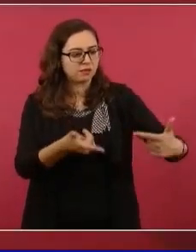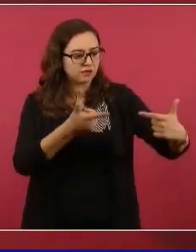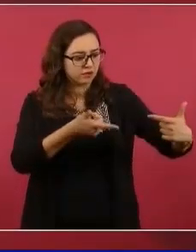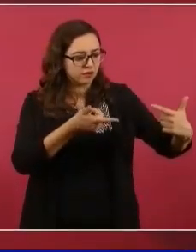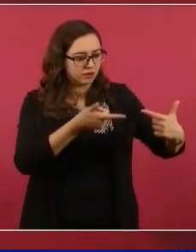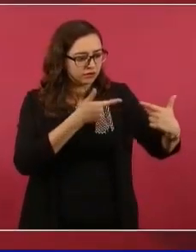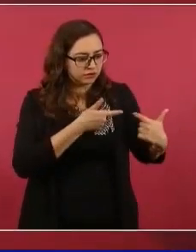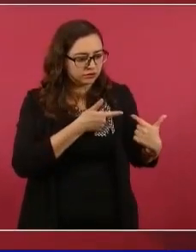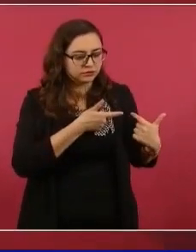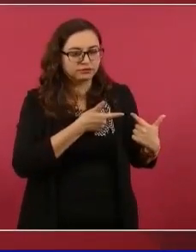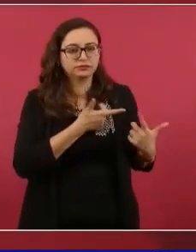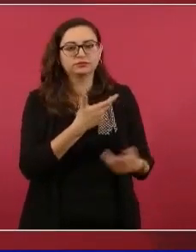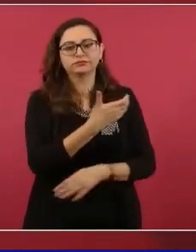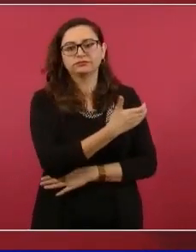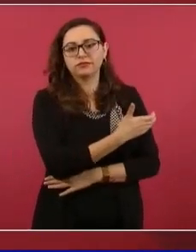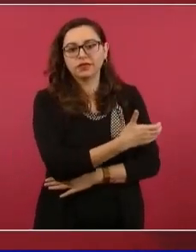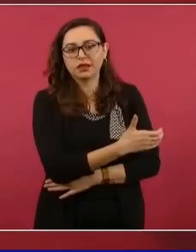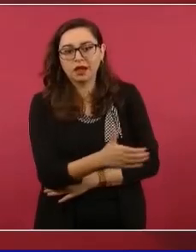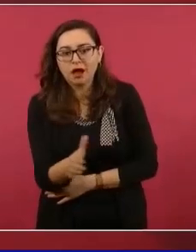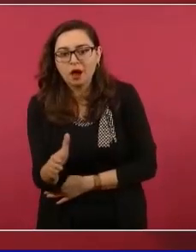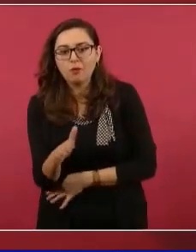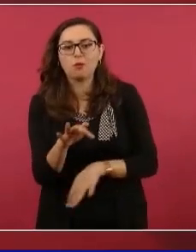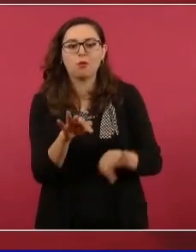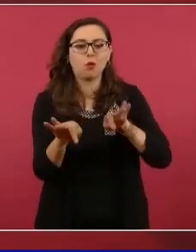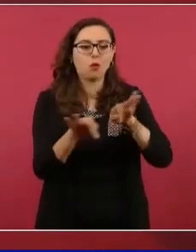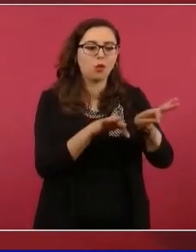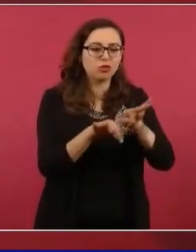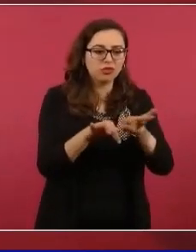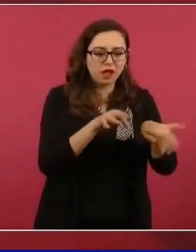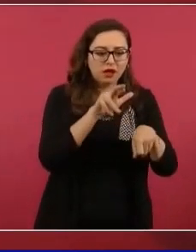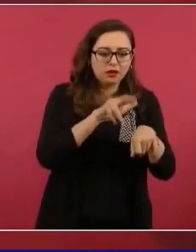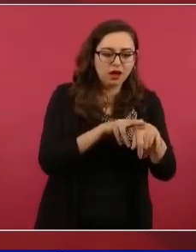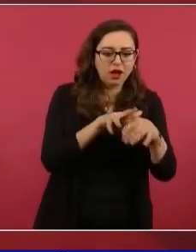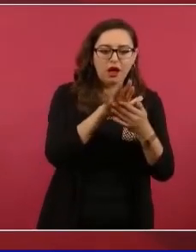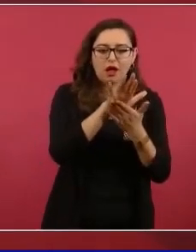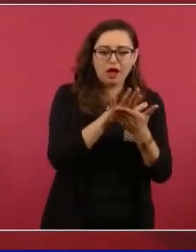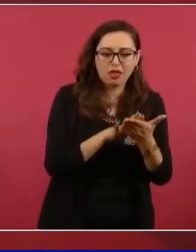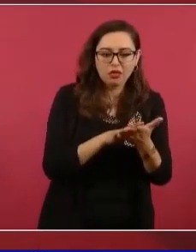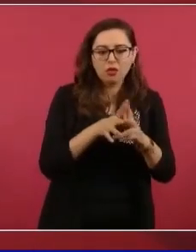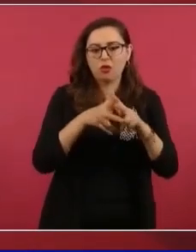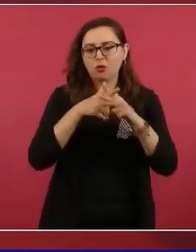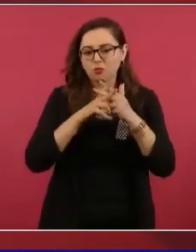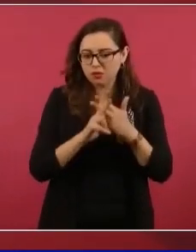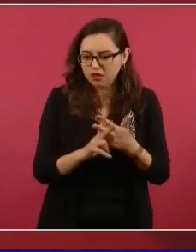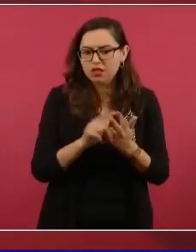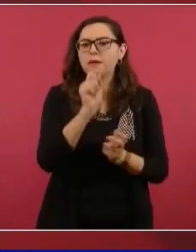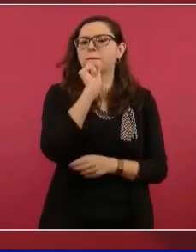hijos de campesinos, de obreros, de mecánicos, de militares,